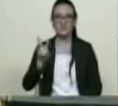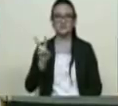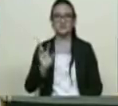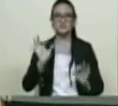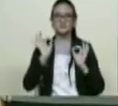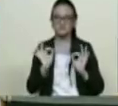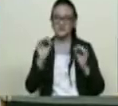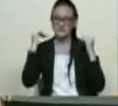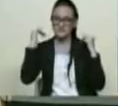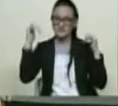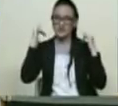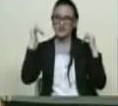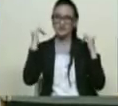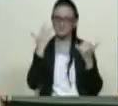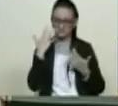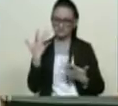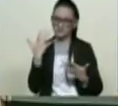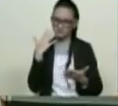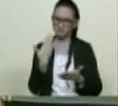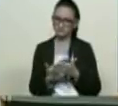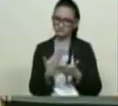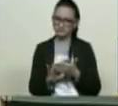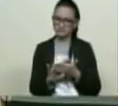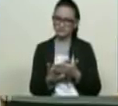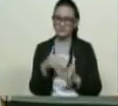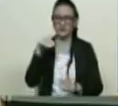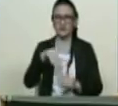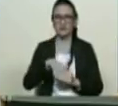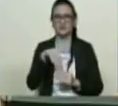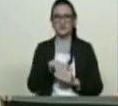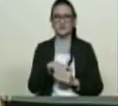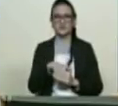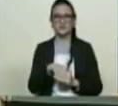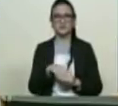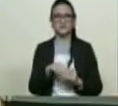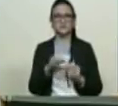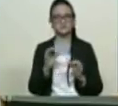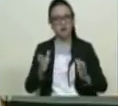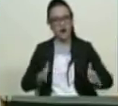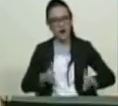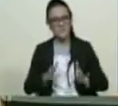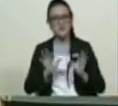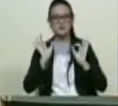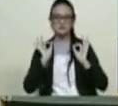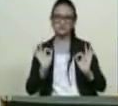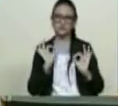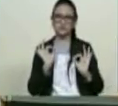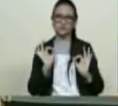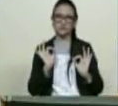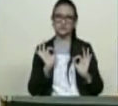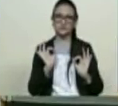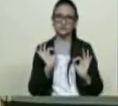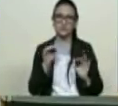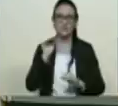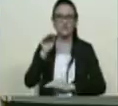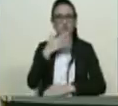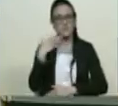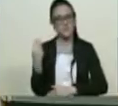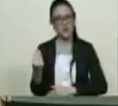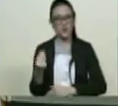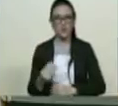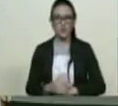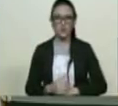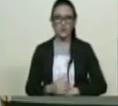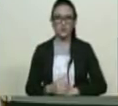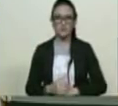gran fiesta. Ustedes verán, una gran fiesta electoral y se despejará el camino que nos lleva a un futuro mejor,